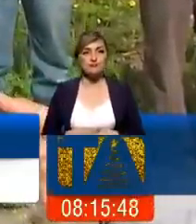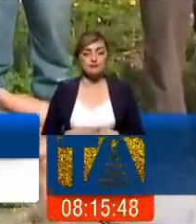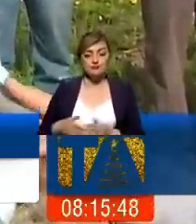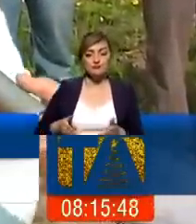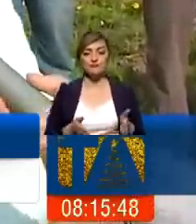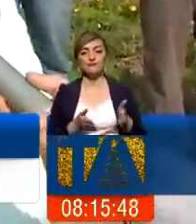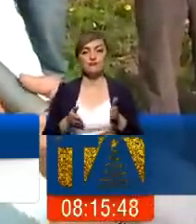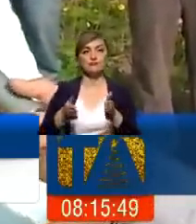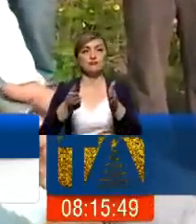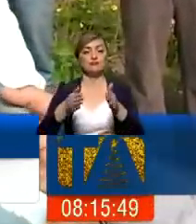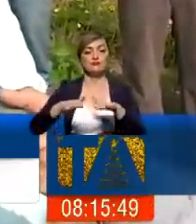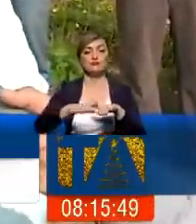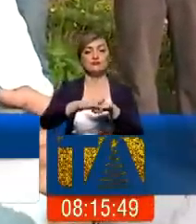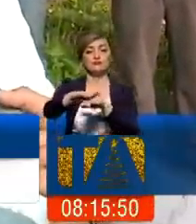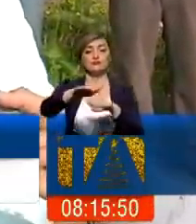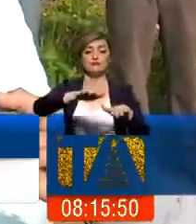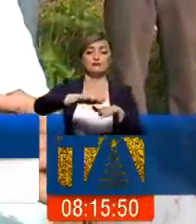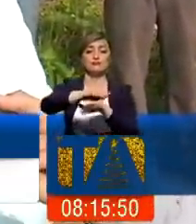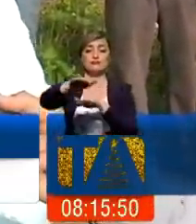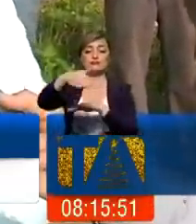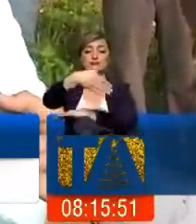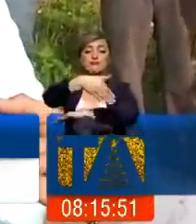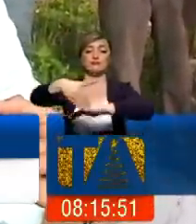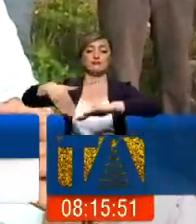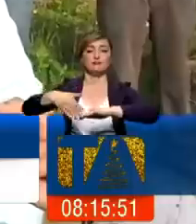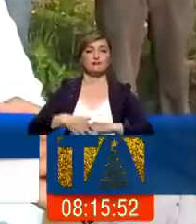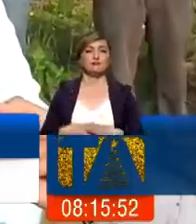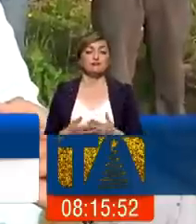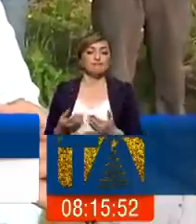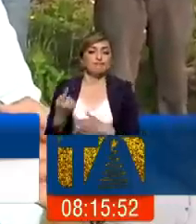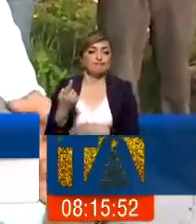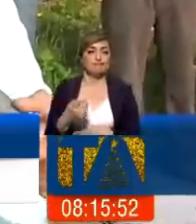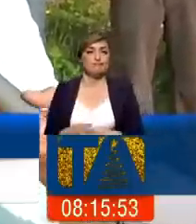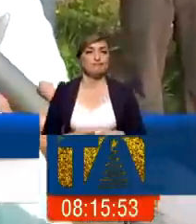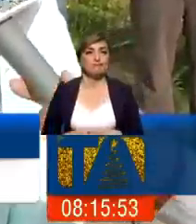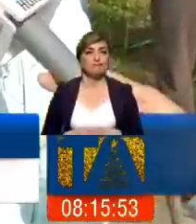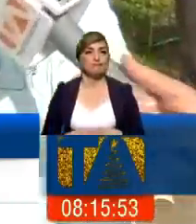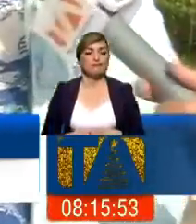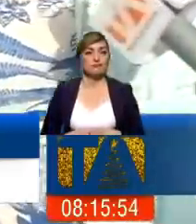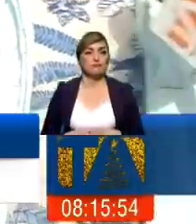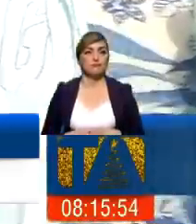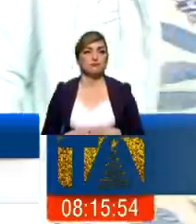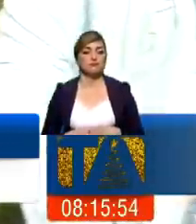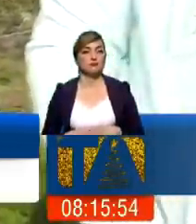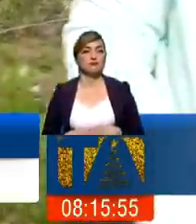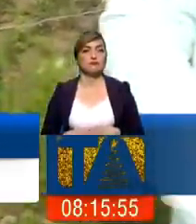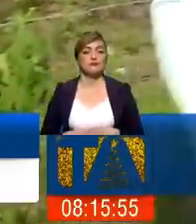la vía de descongestionamiento de la Plaza de San Morán. Como ustedes han visto, es